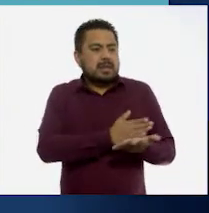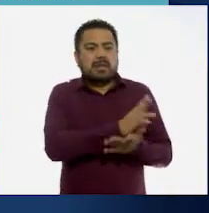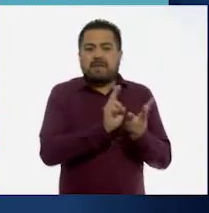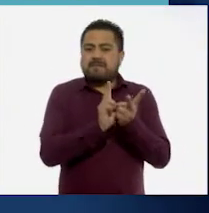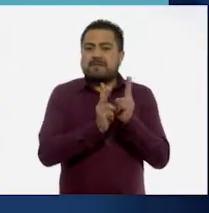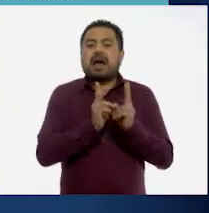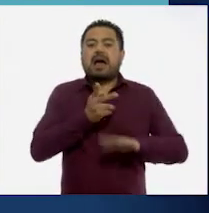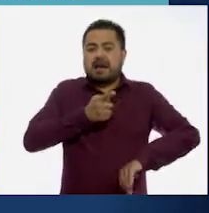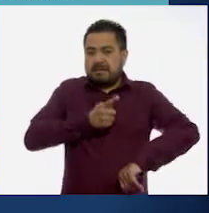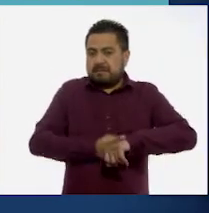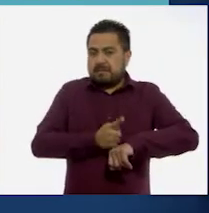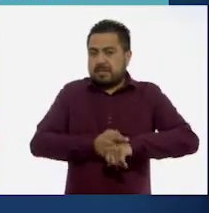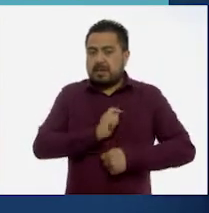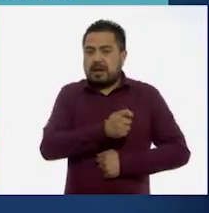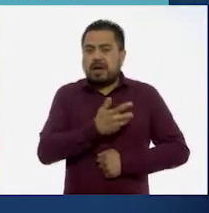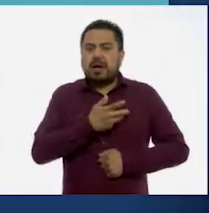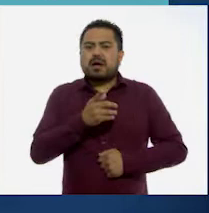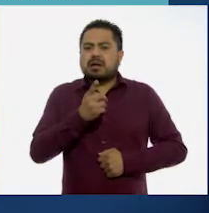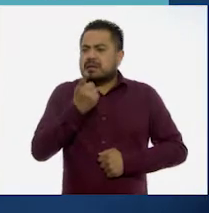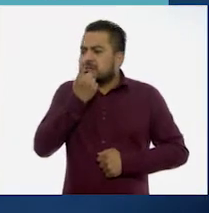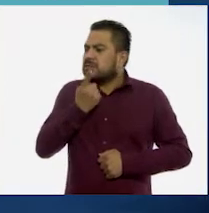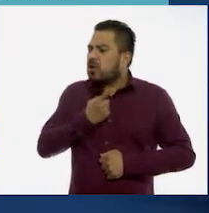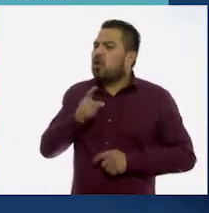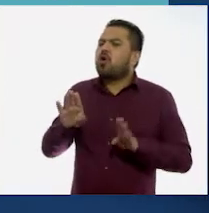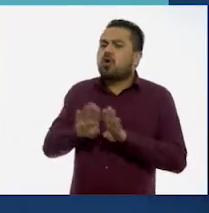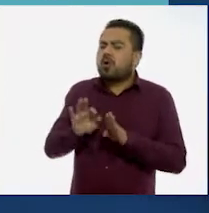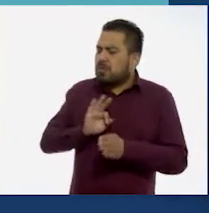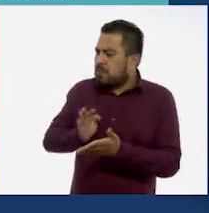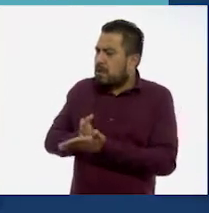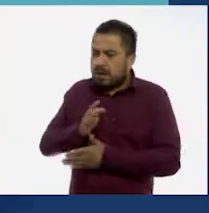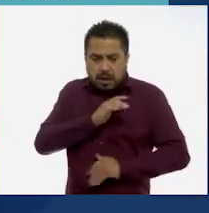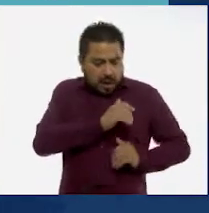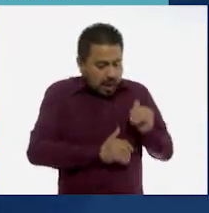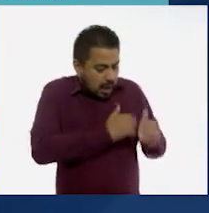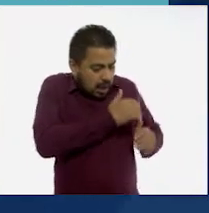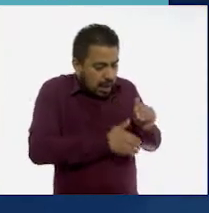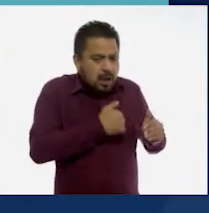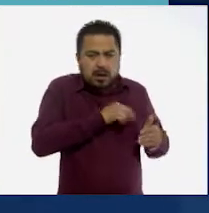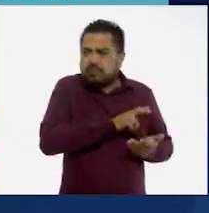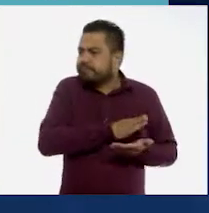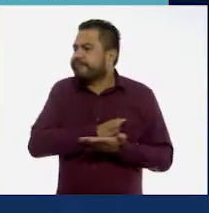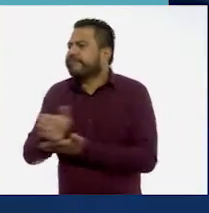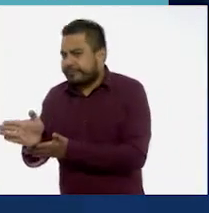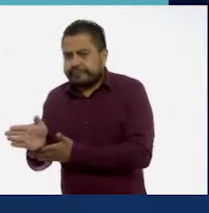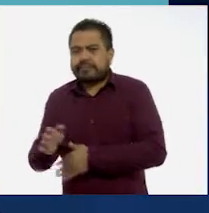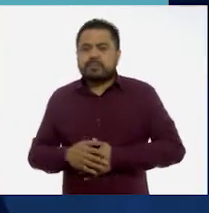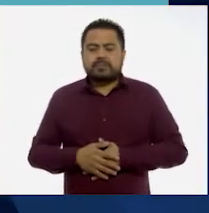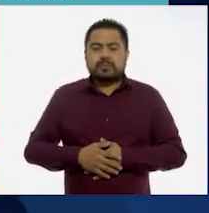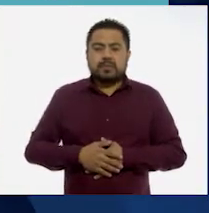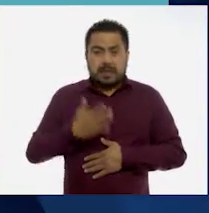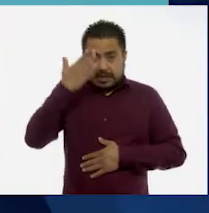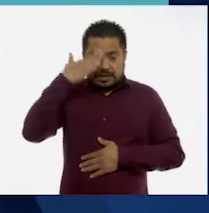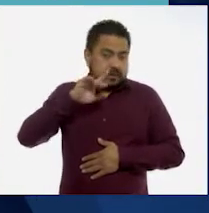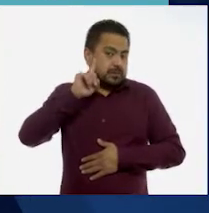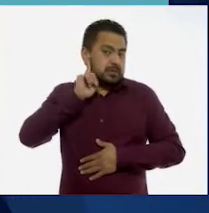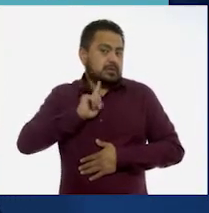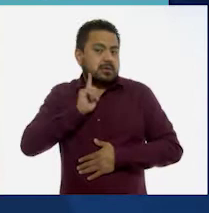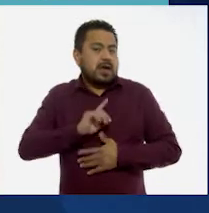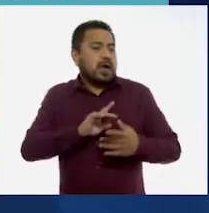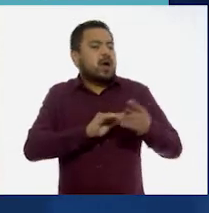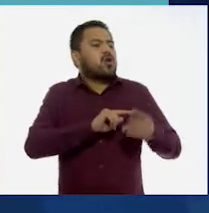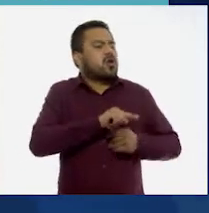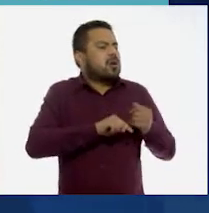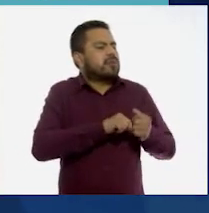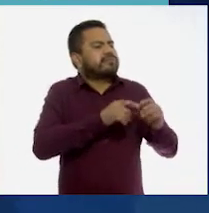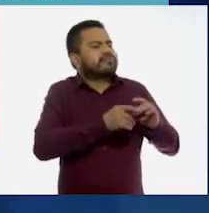también está enferma, pero dime cómo llegar y en cuanto me desocupe iré para allá». La señora le dio las señas del lugar